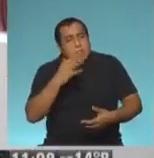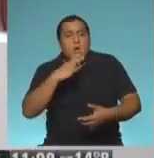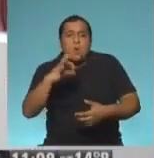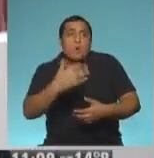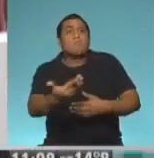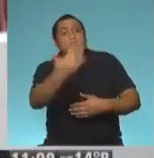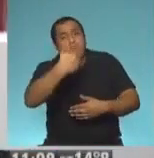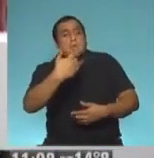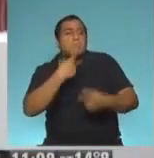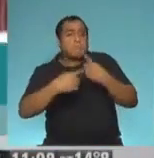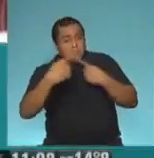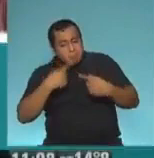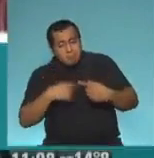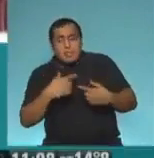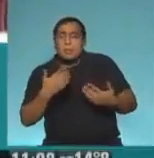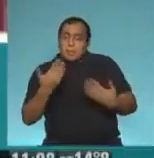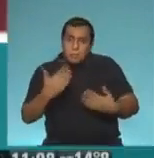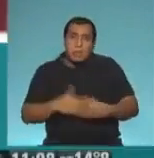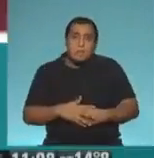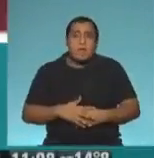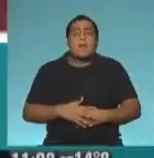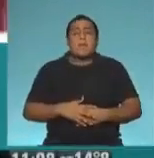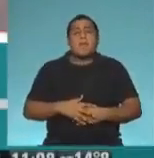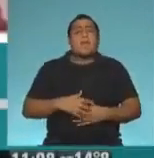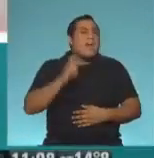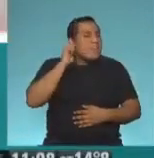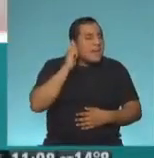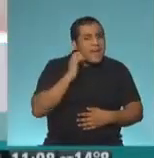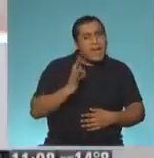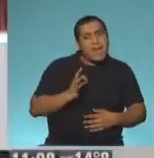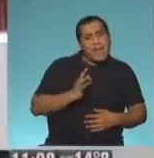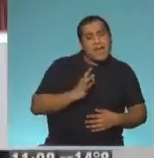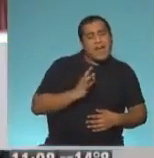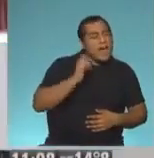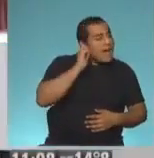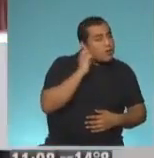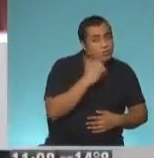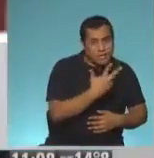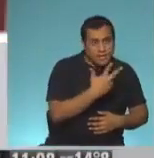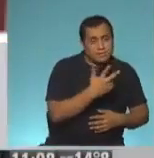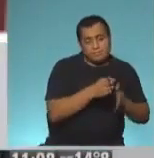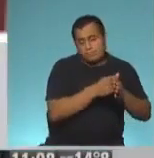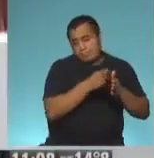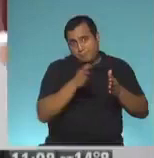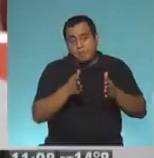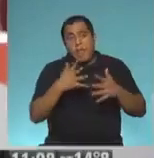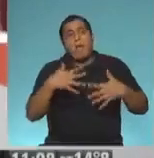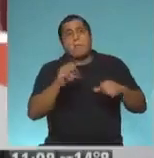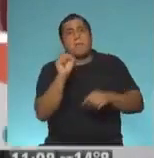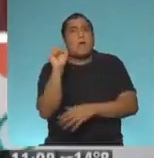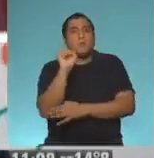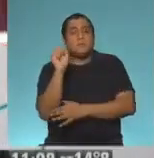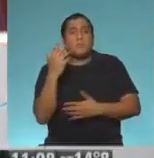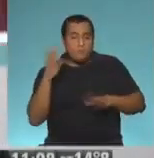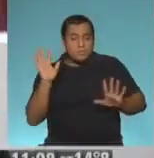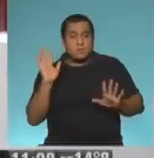los padres. Esta es una condición que aparece entre el año y los 3 años, pero puede ser diagnosticada en cualquier momento de la vida. Y lo que tratamos siempre de